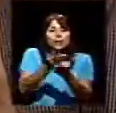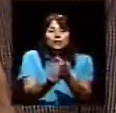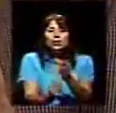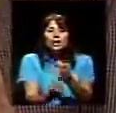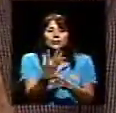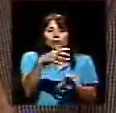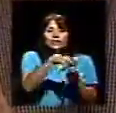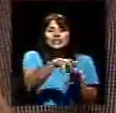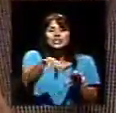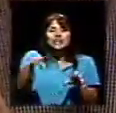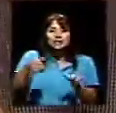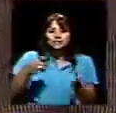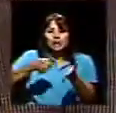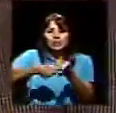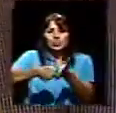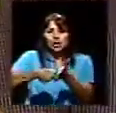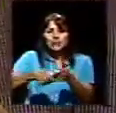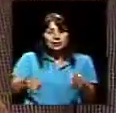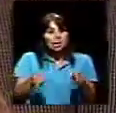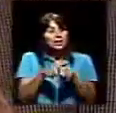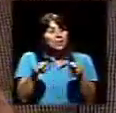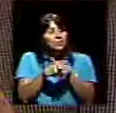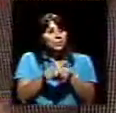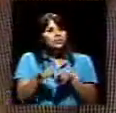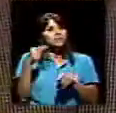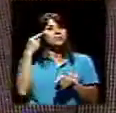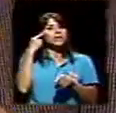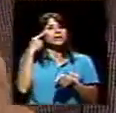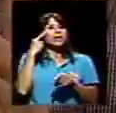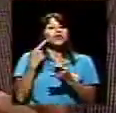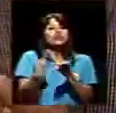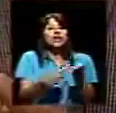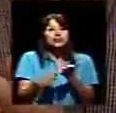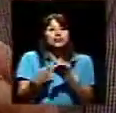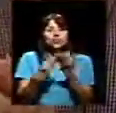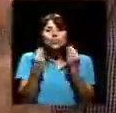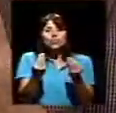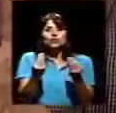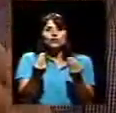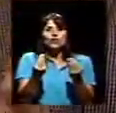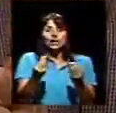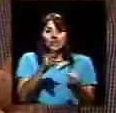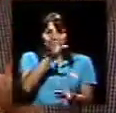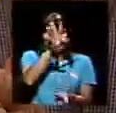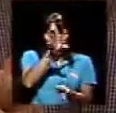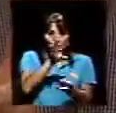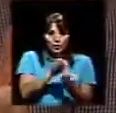el modificar el número de diputados, un tema que es de momento todavía